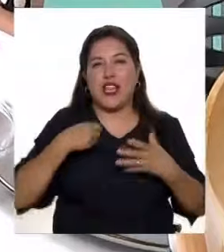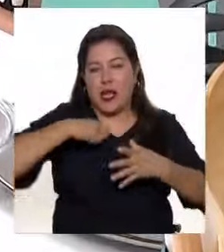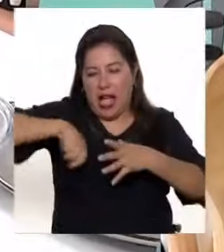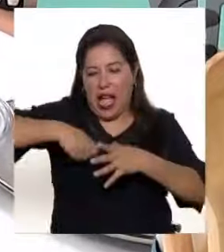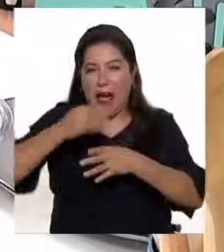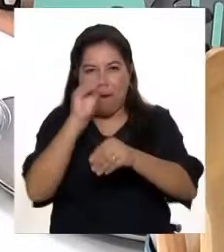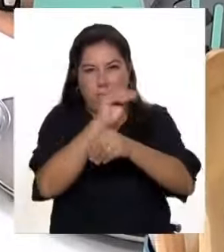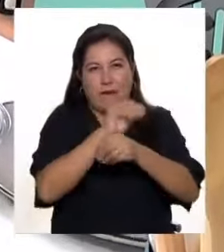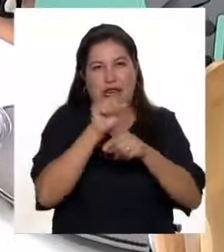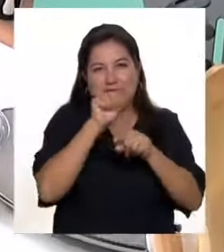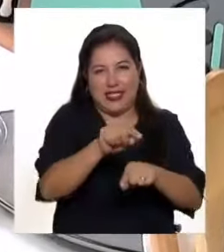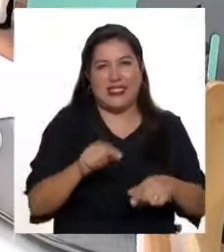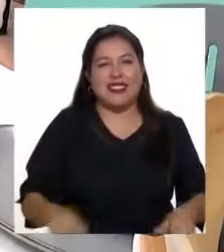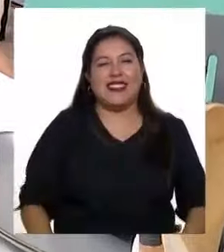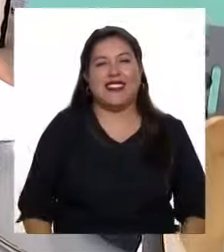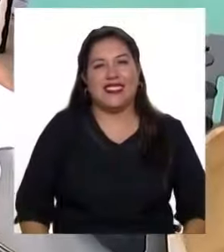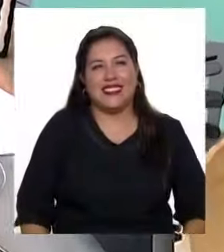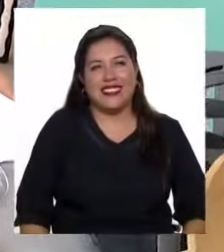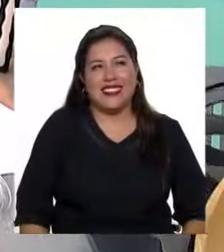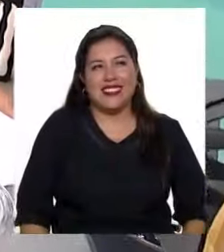eso. Por favor.